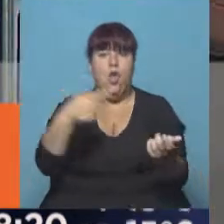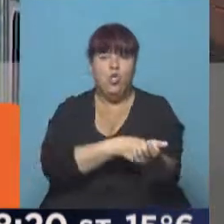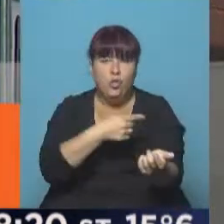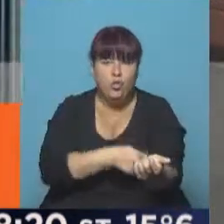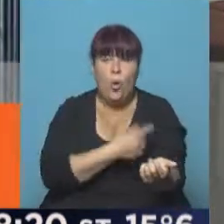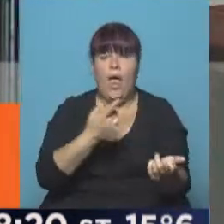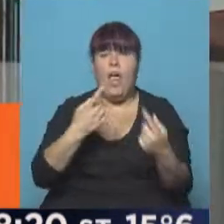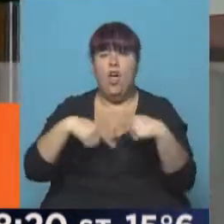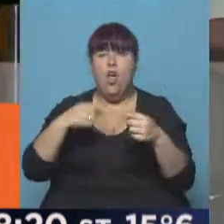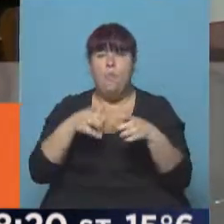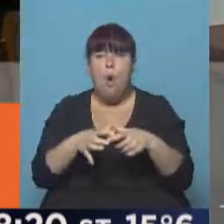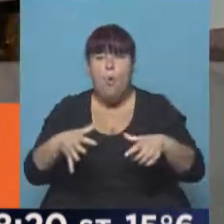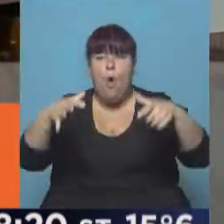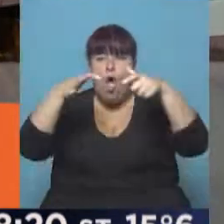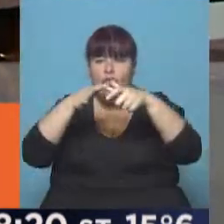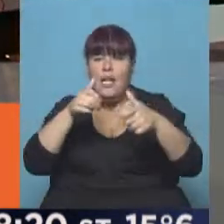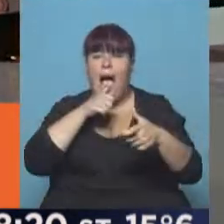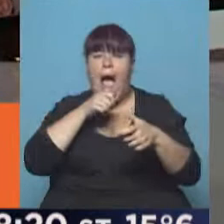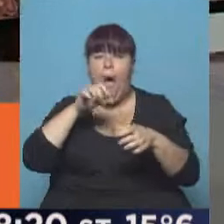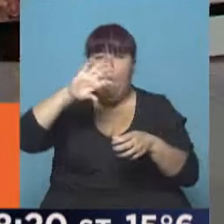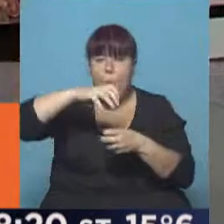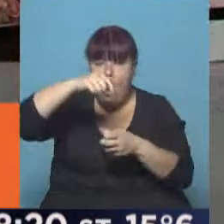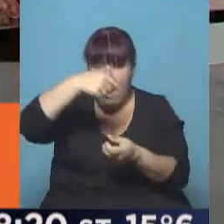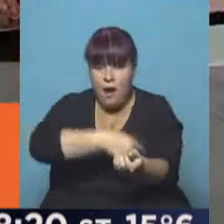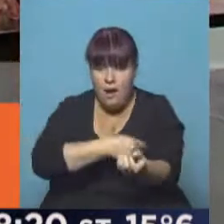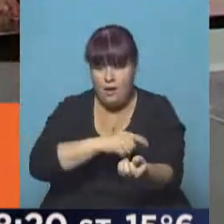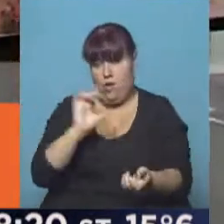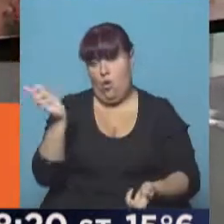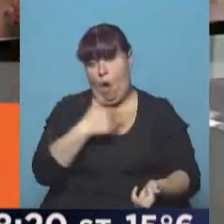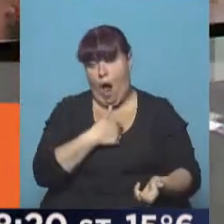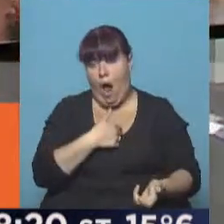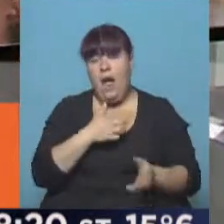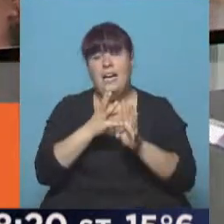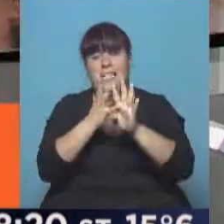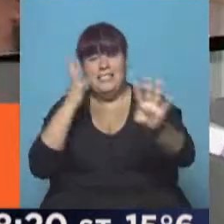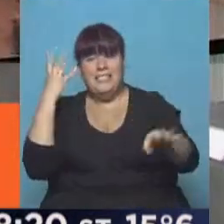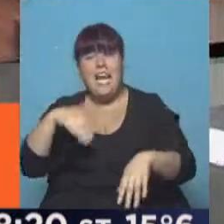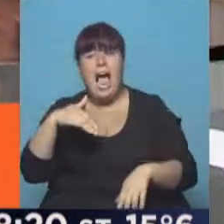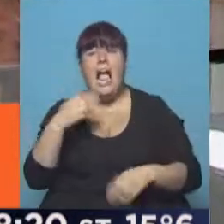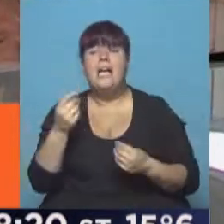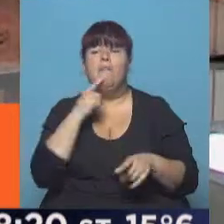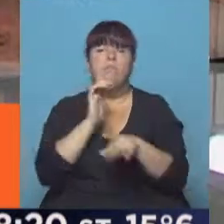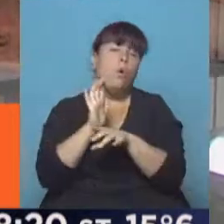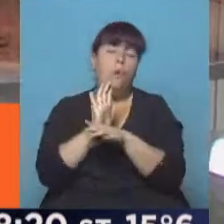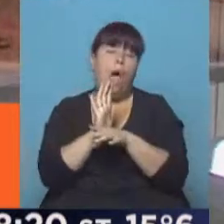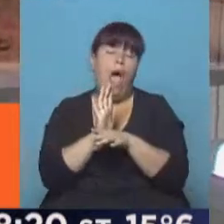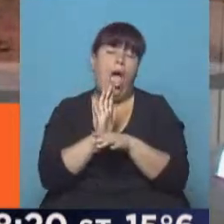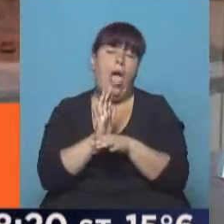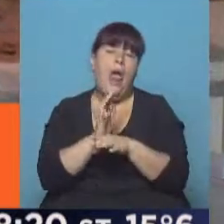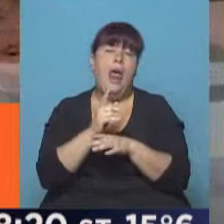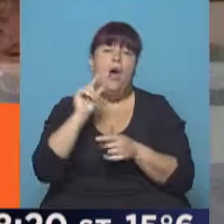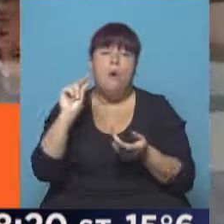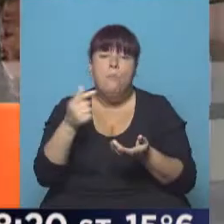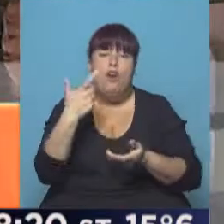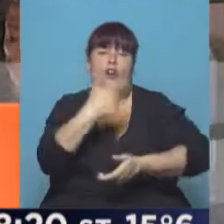vas, los sueros se hacen con botellitas de agua mineral, que es el colmo. Hay colas en la calle para lo que ellos llaman una untada